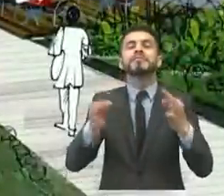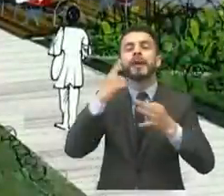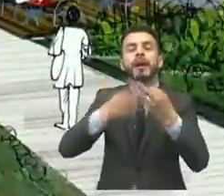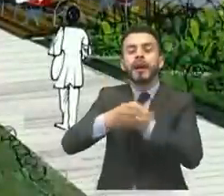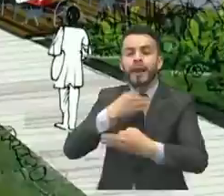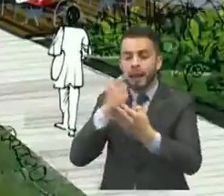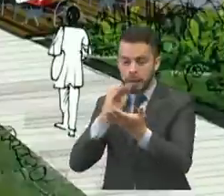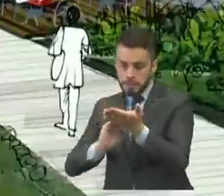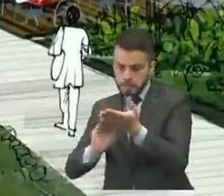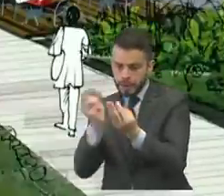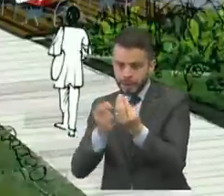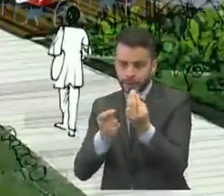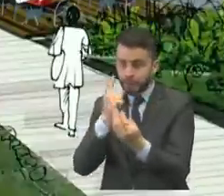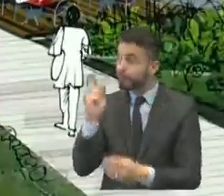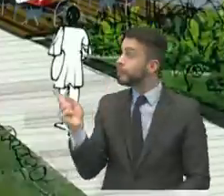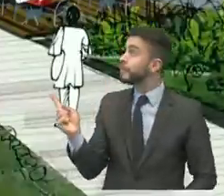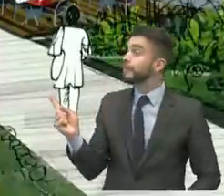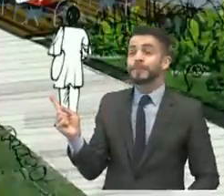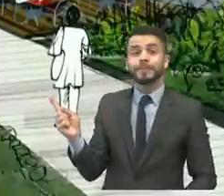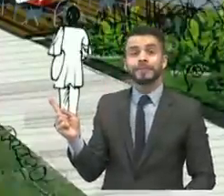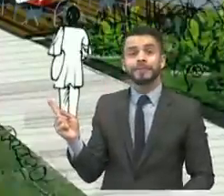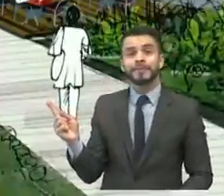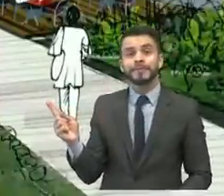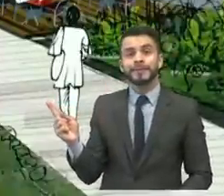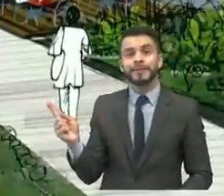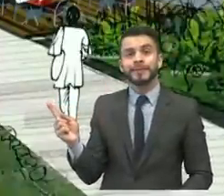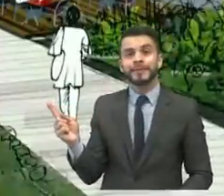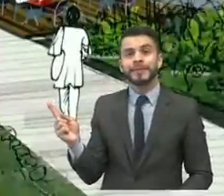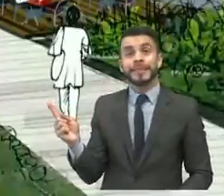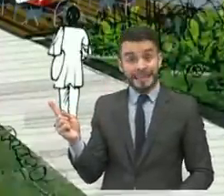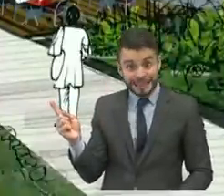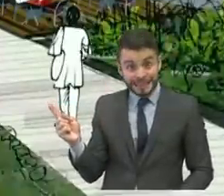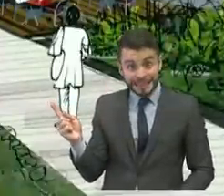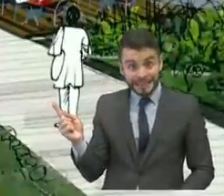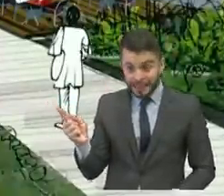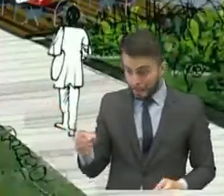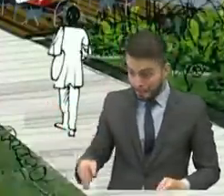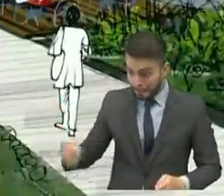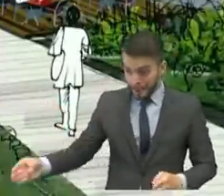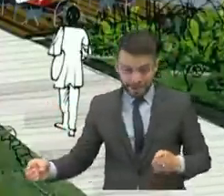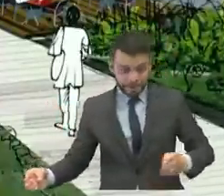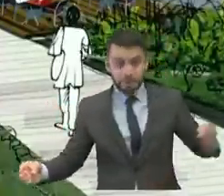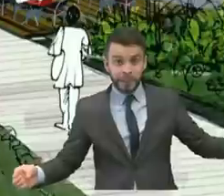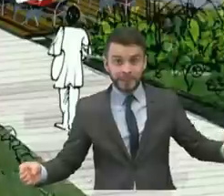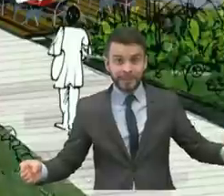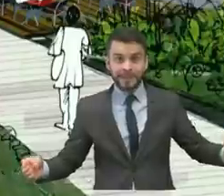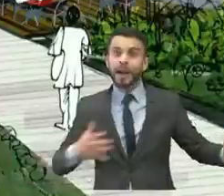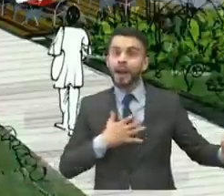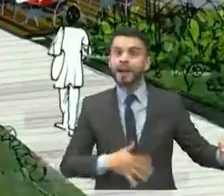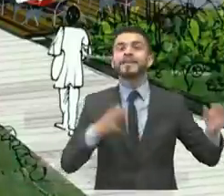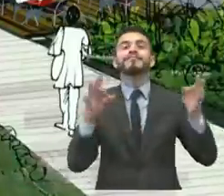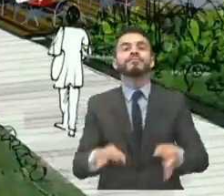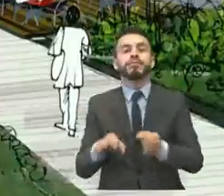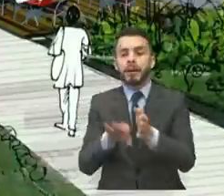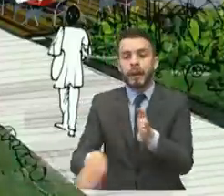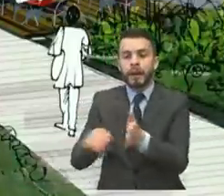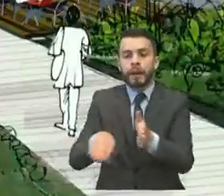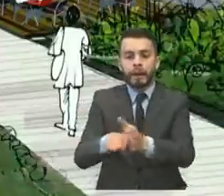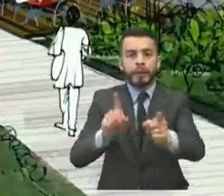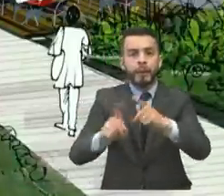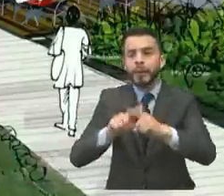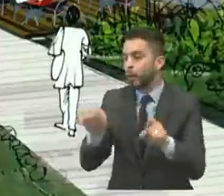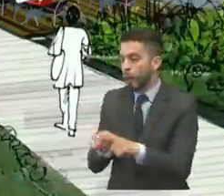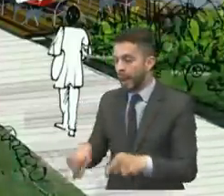Así. ¿Por qué nos ganamos espacio a los lados? Porque ya no estamos haciendo una troncal como la de la Caracas, con una